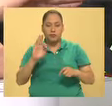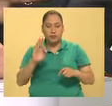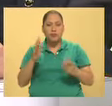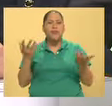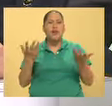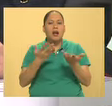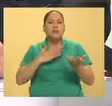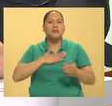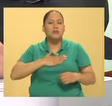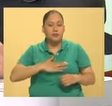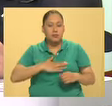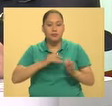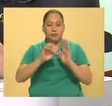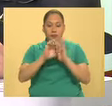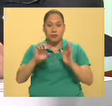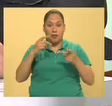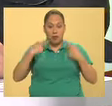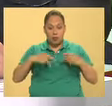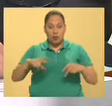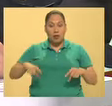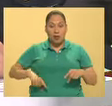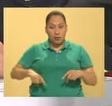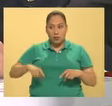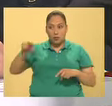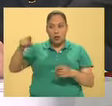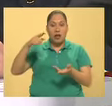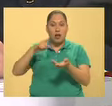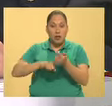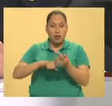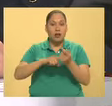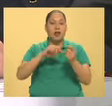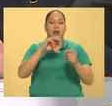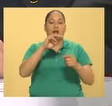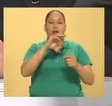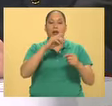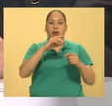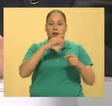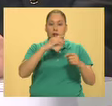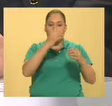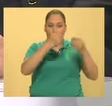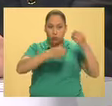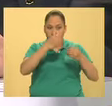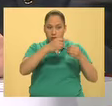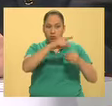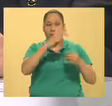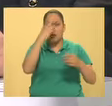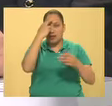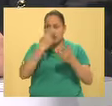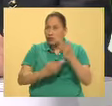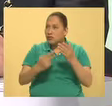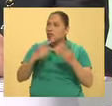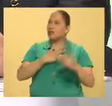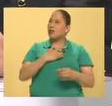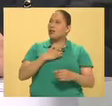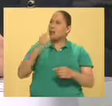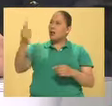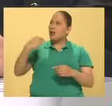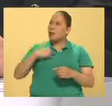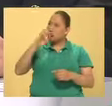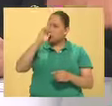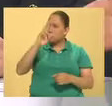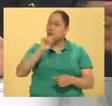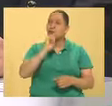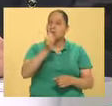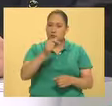justicia, todos los servidores públicos de la Procuraduría General de Justicia que violen derechos humanos. Si tú te sientes agraviada en la violación de tus